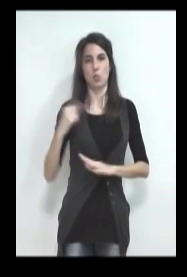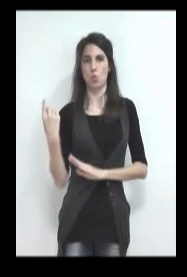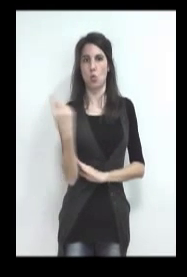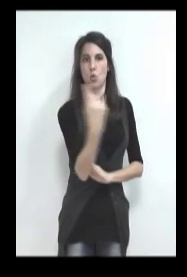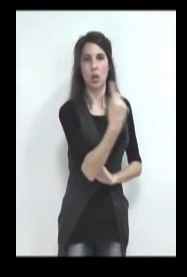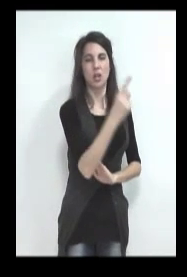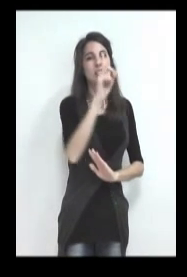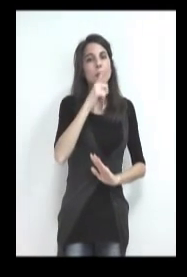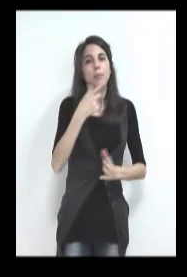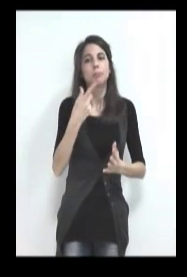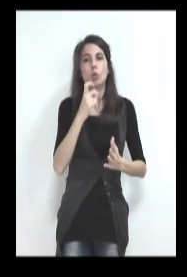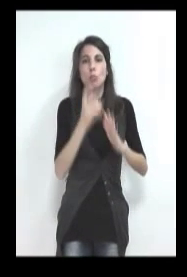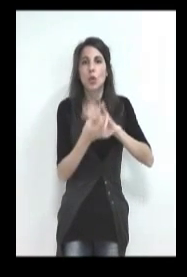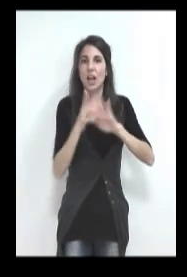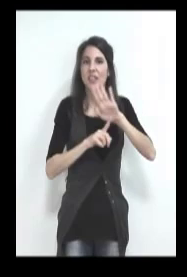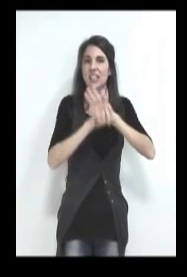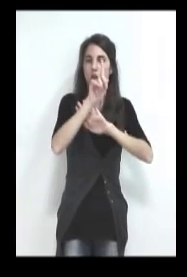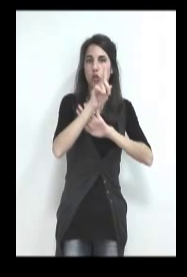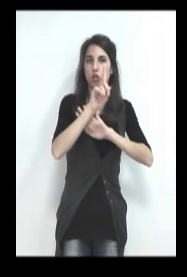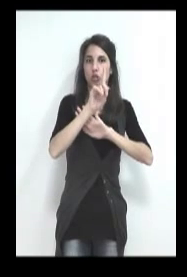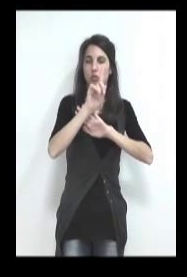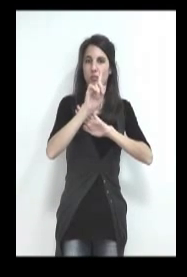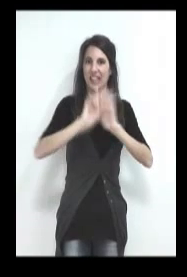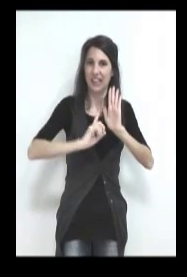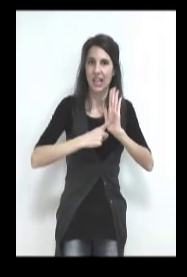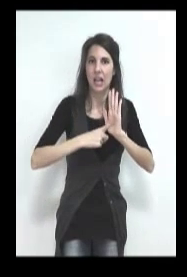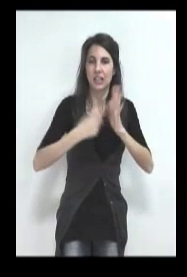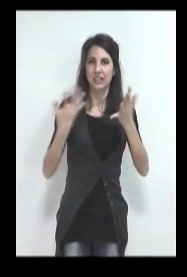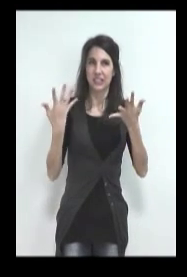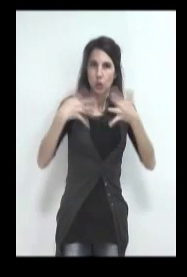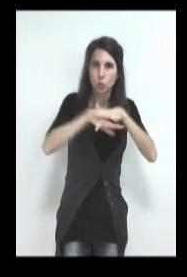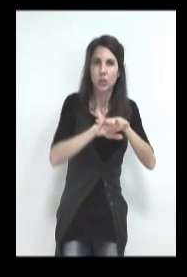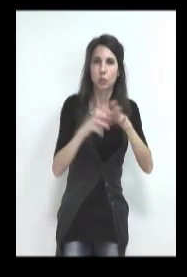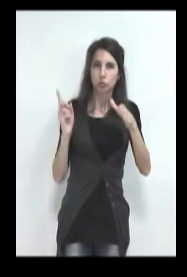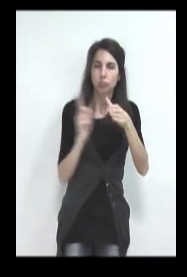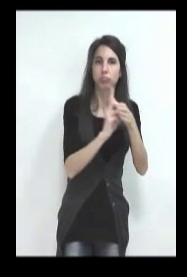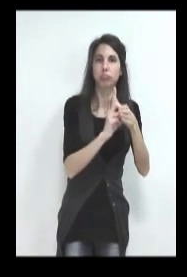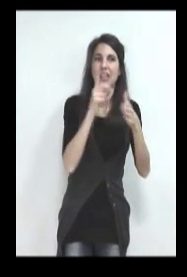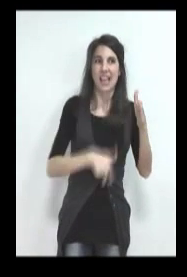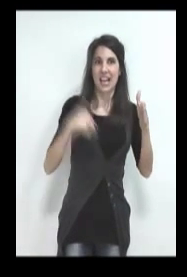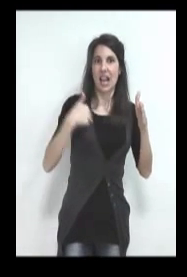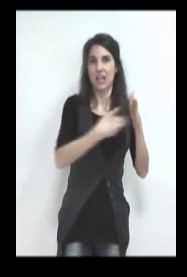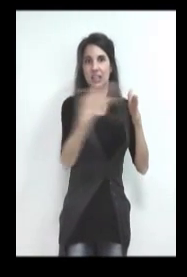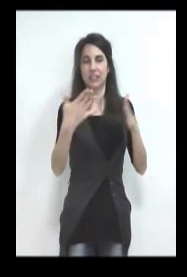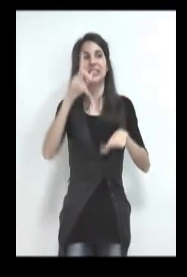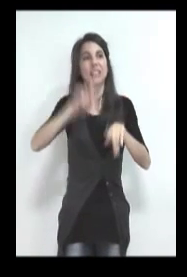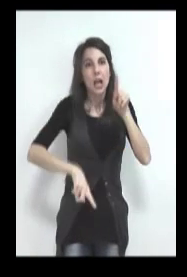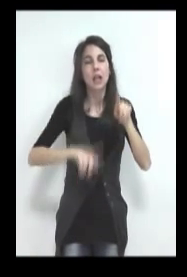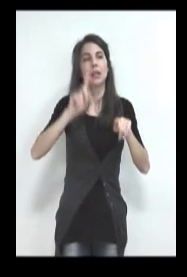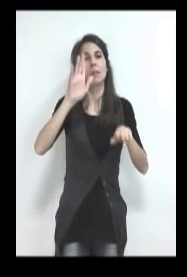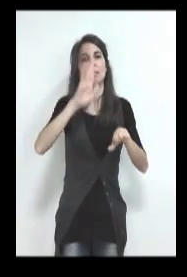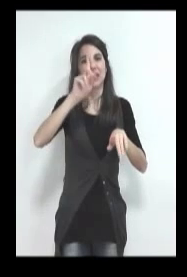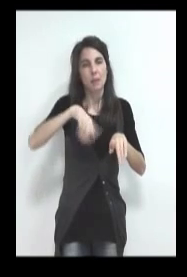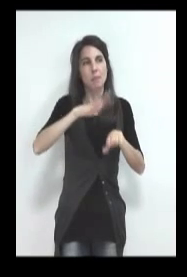con desarrollos integrales e inclusivos y generalizables, permiten hacer actuaciones singulares y locales que